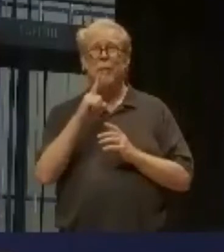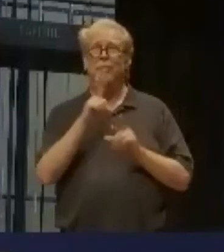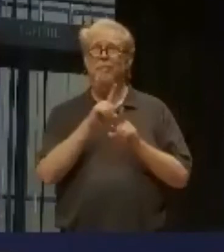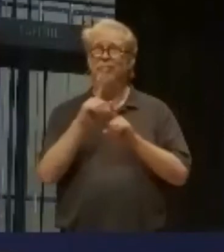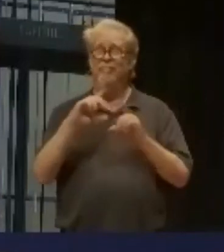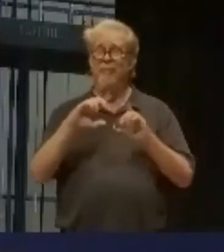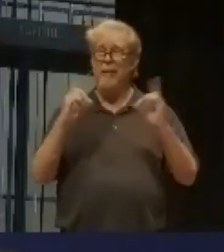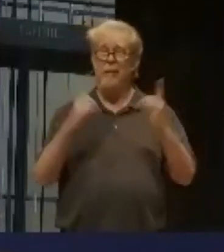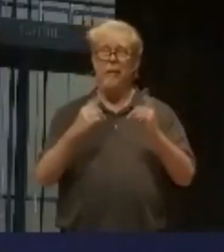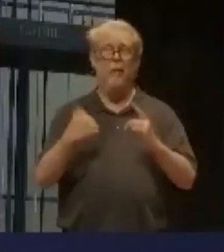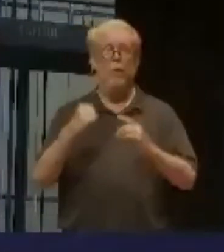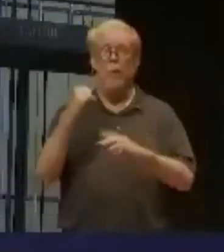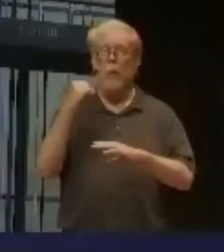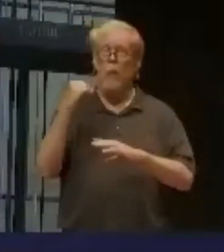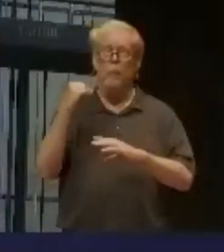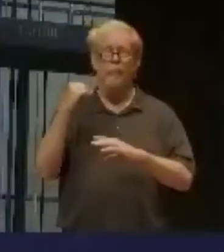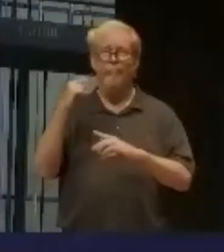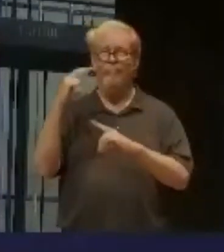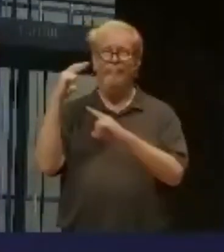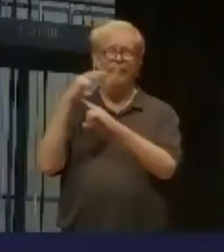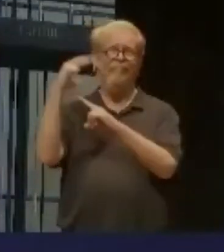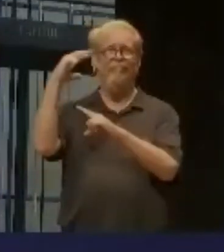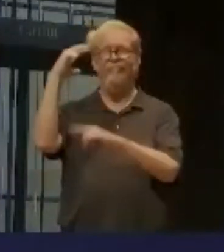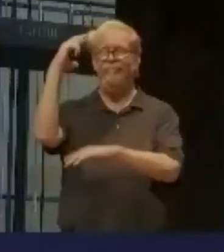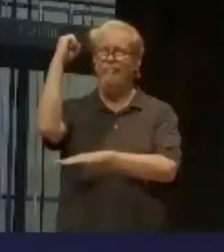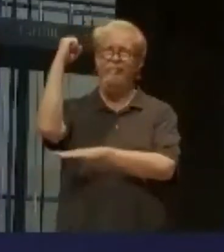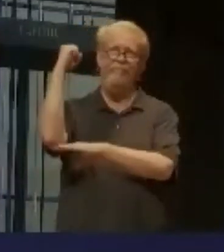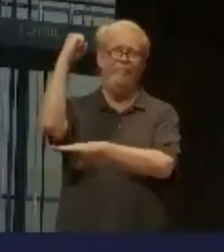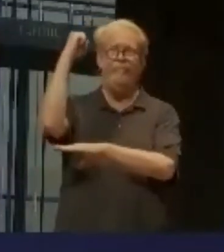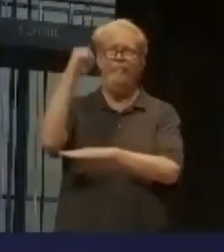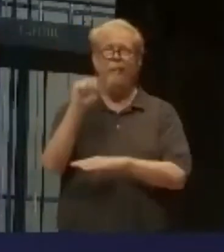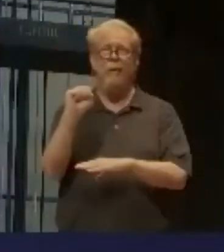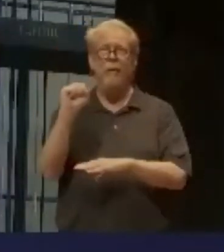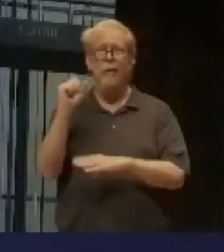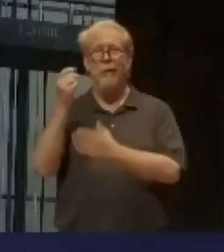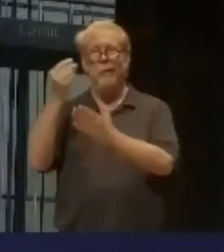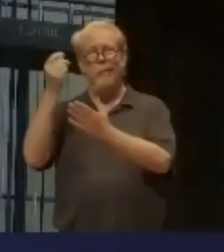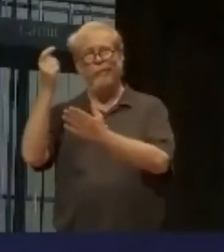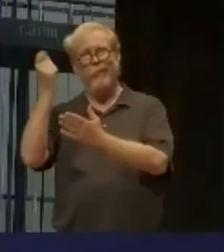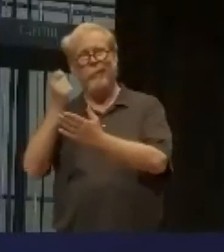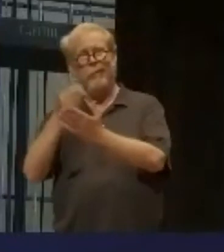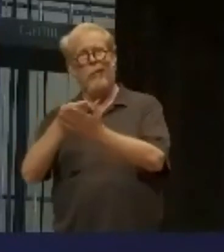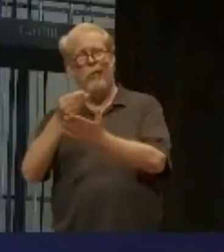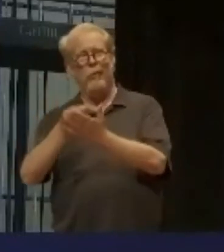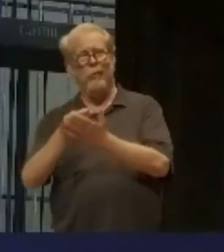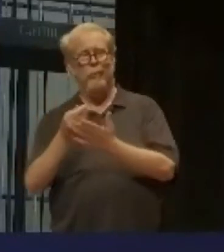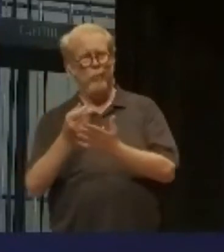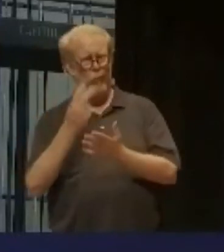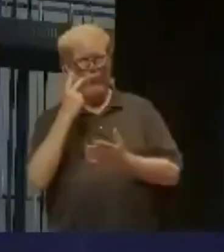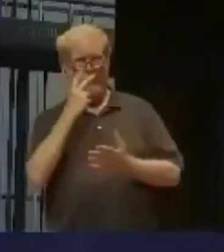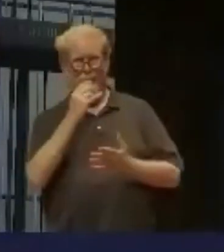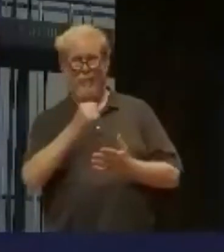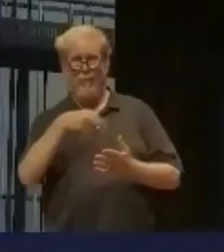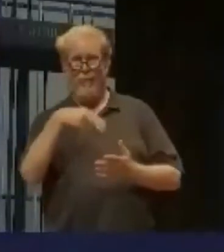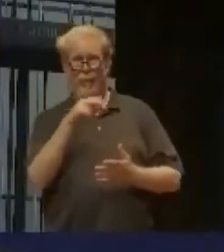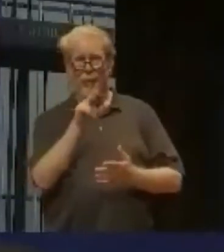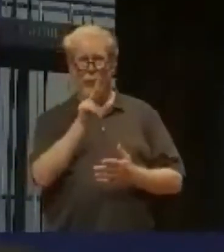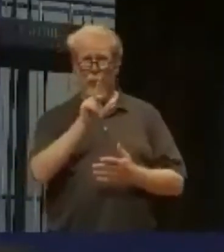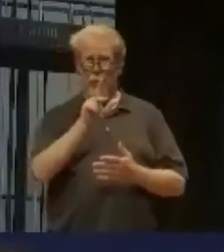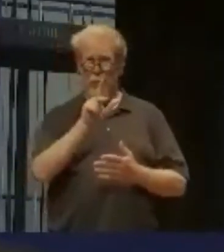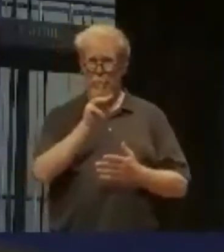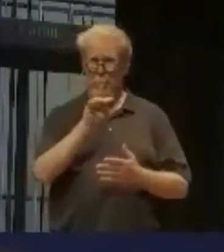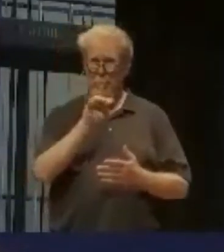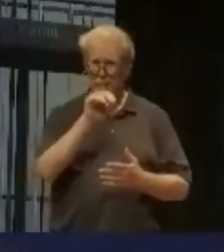comunidad, de los maestros y que se hayan ganado tan alta cantidad, más de $20 millones